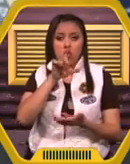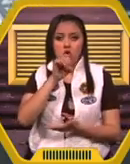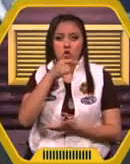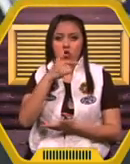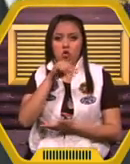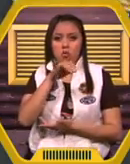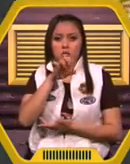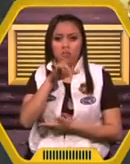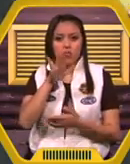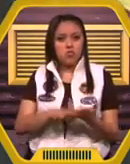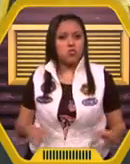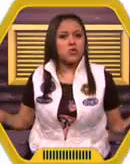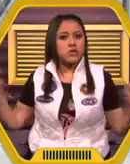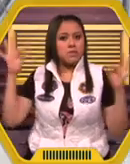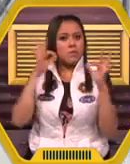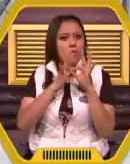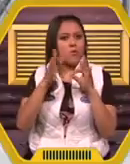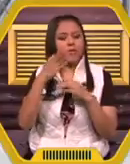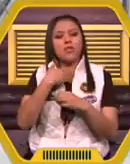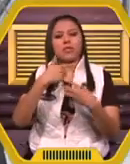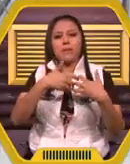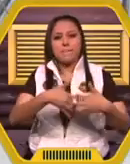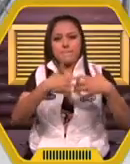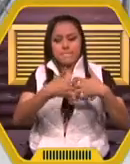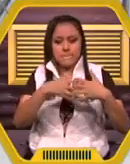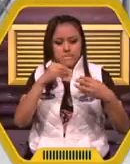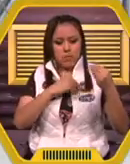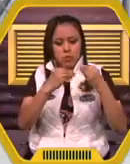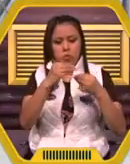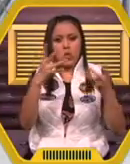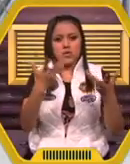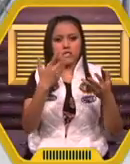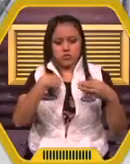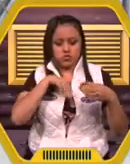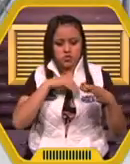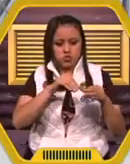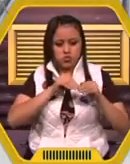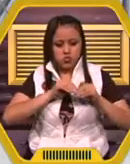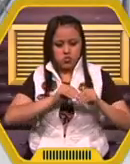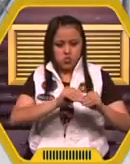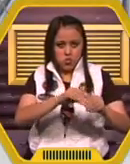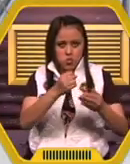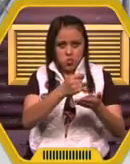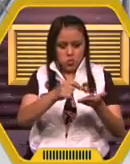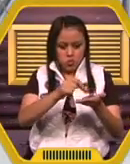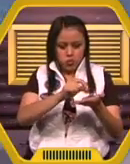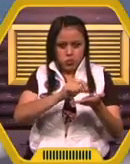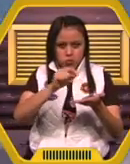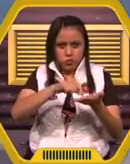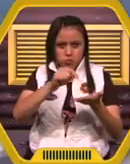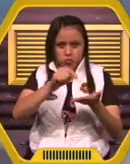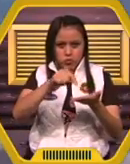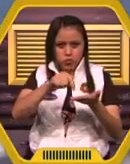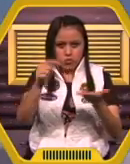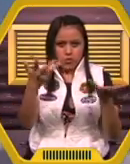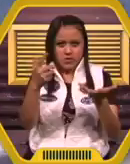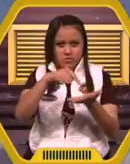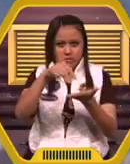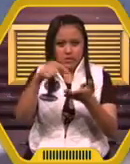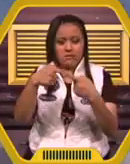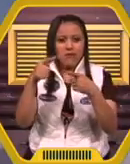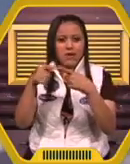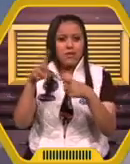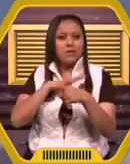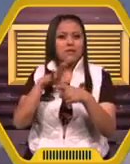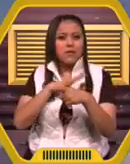más grande y moderna de México. Son la elaboración de los parches bordados. Hay diferentes